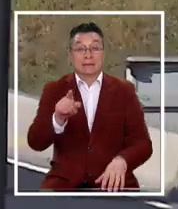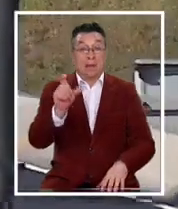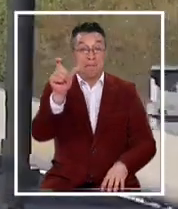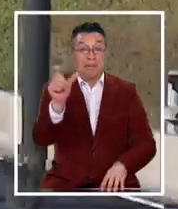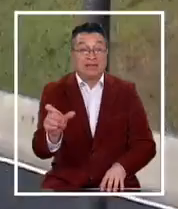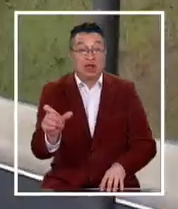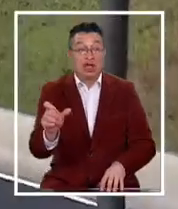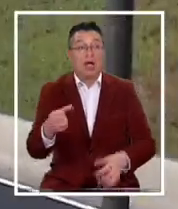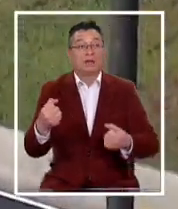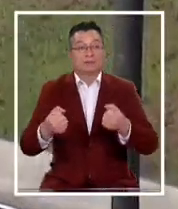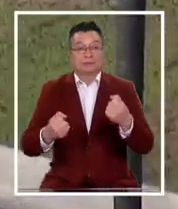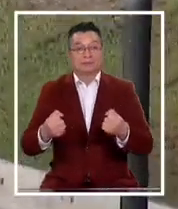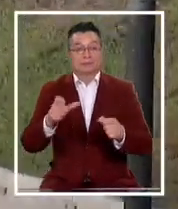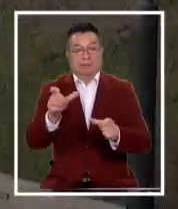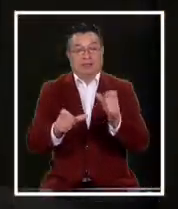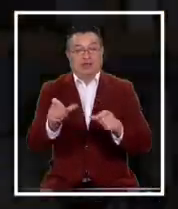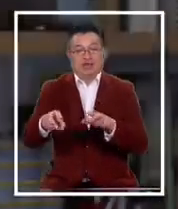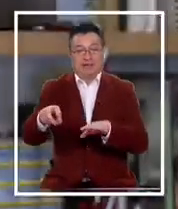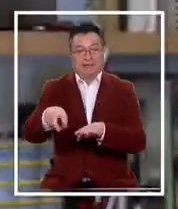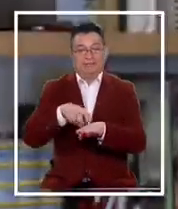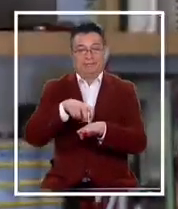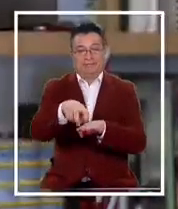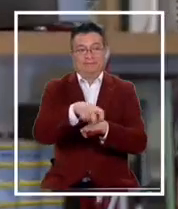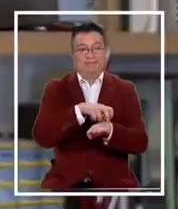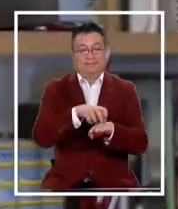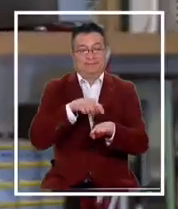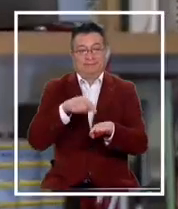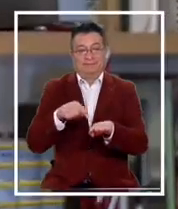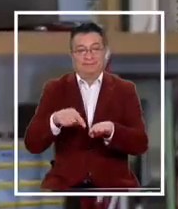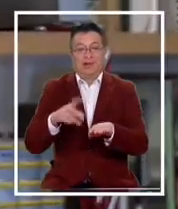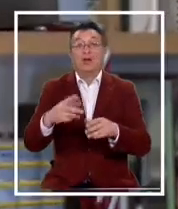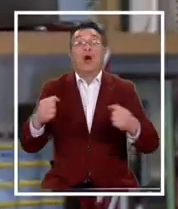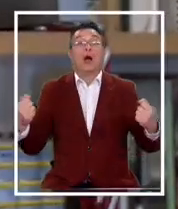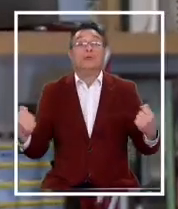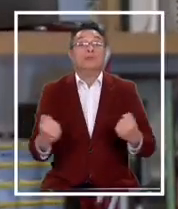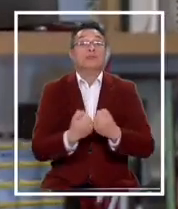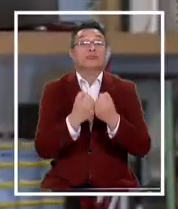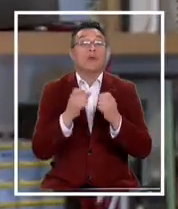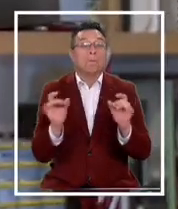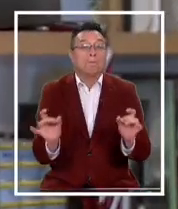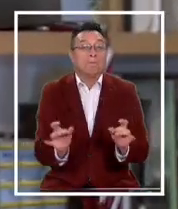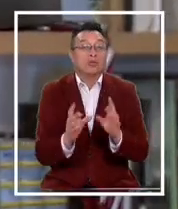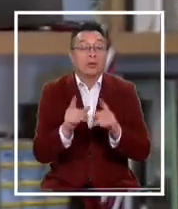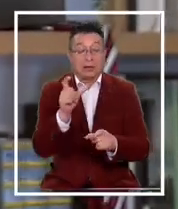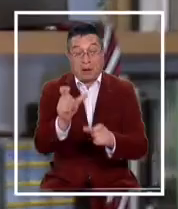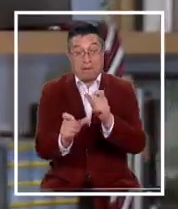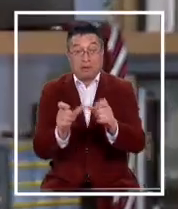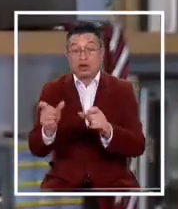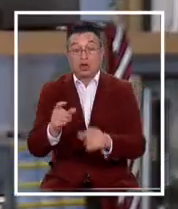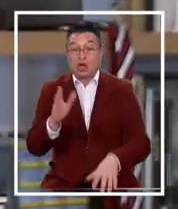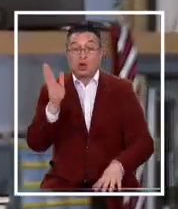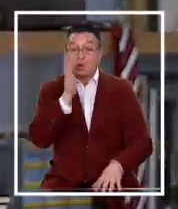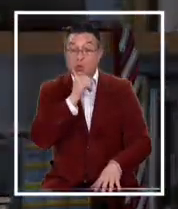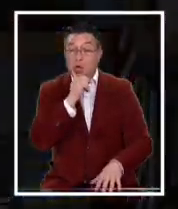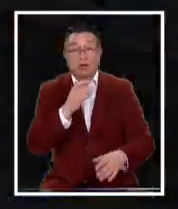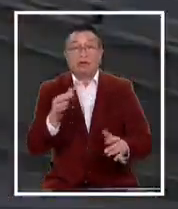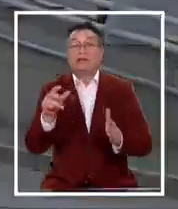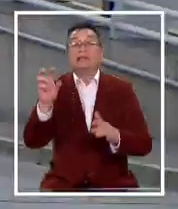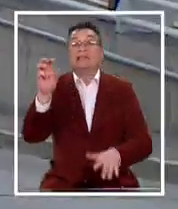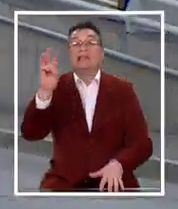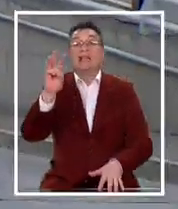conduce pasajeros. Y en el caso de tener algún accidente, esos pasajeros no tendrían ninguna cobertura de